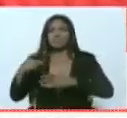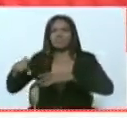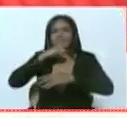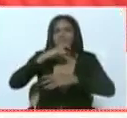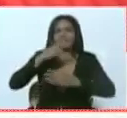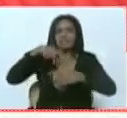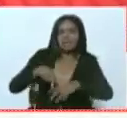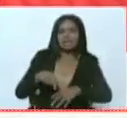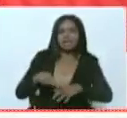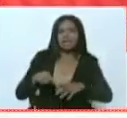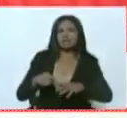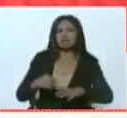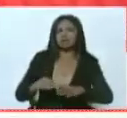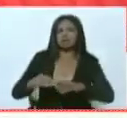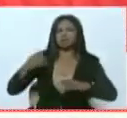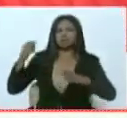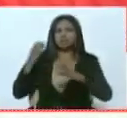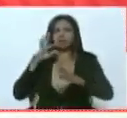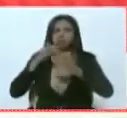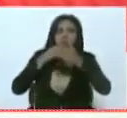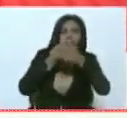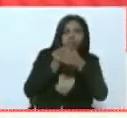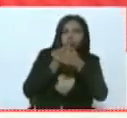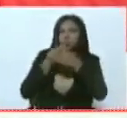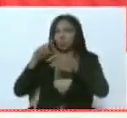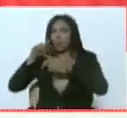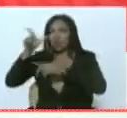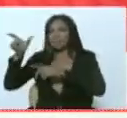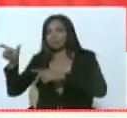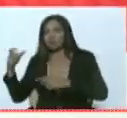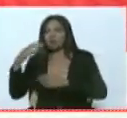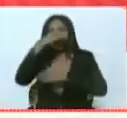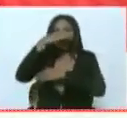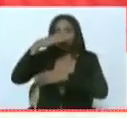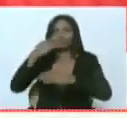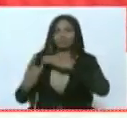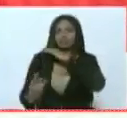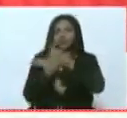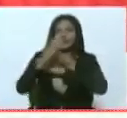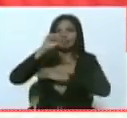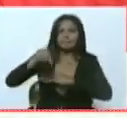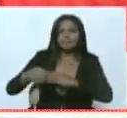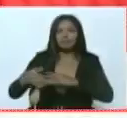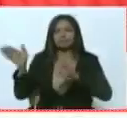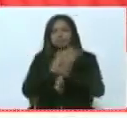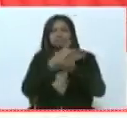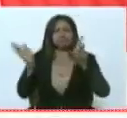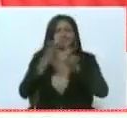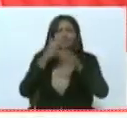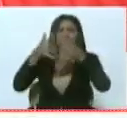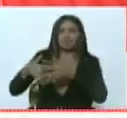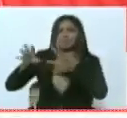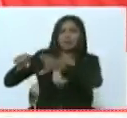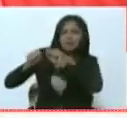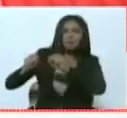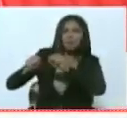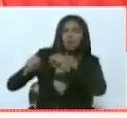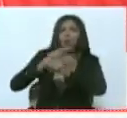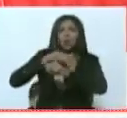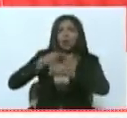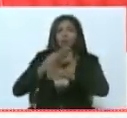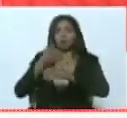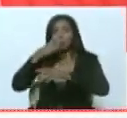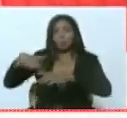dificultades, de los complots, de las conspiraciones, de las traiciones, de las agresiones del imperialismo, nuestro